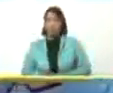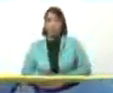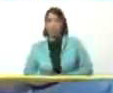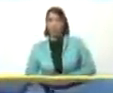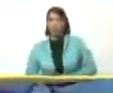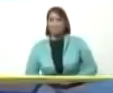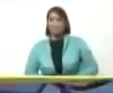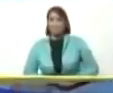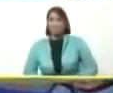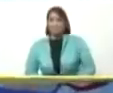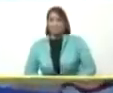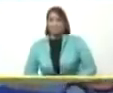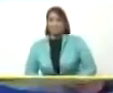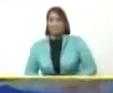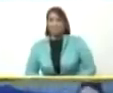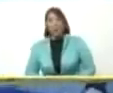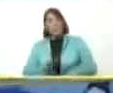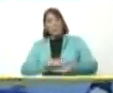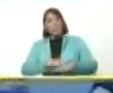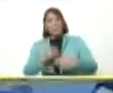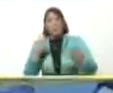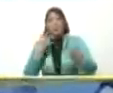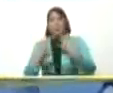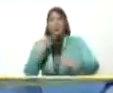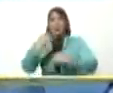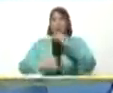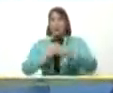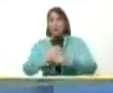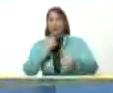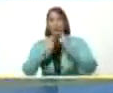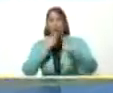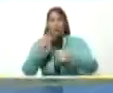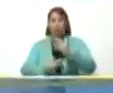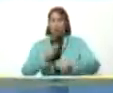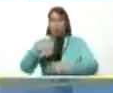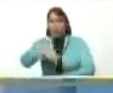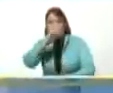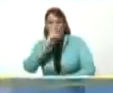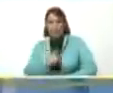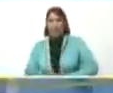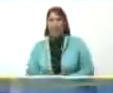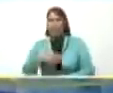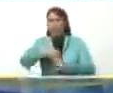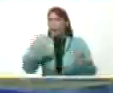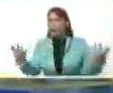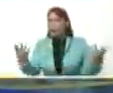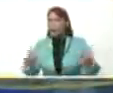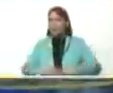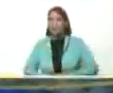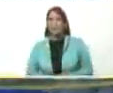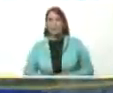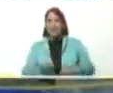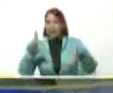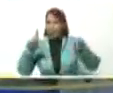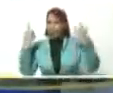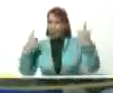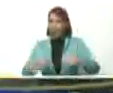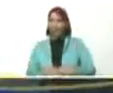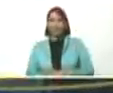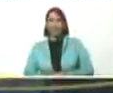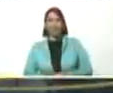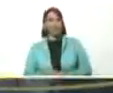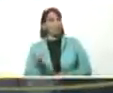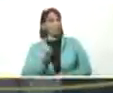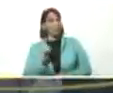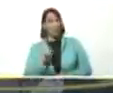Porque la Feria Internacional del Turismo se realizó este año en... La Guaira. Dice, no, no,